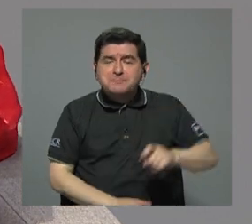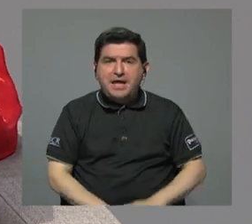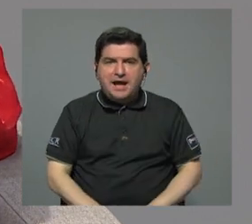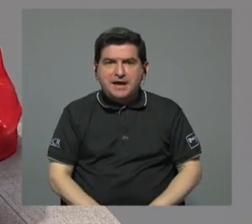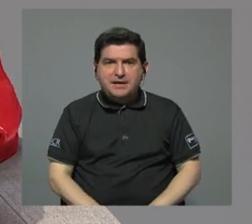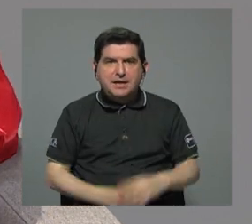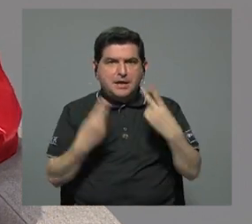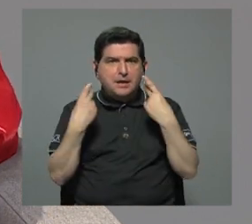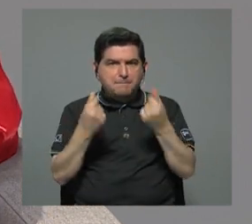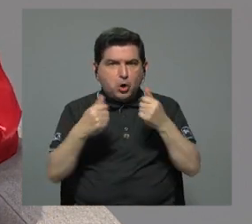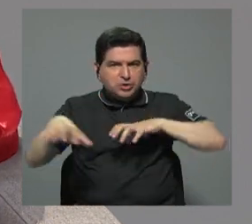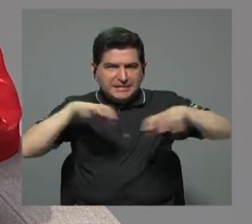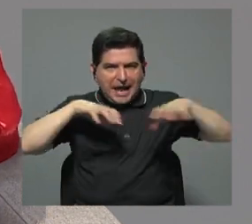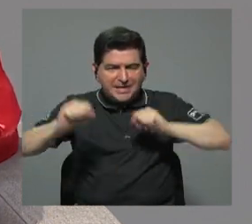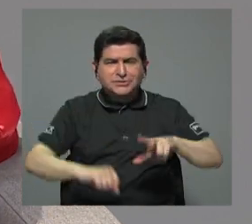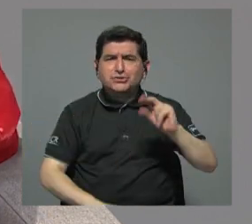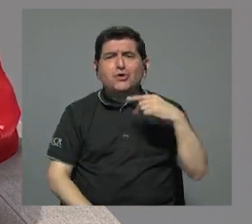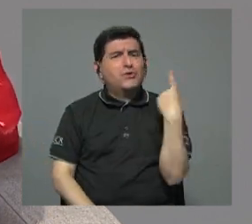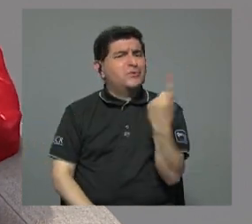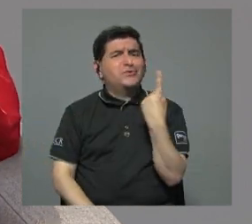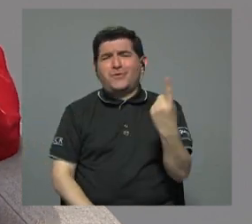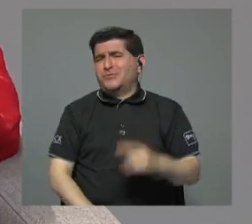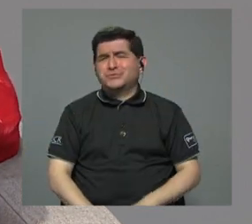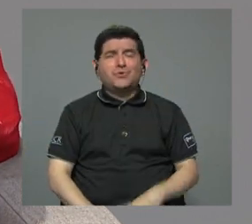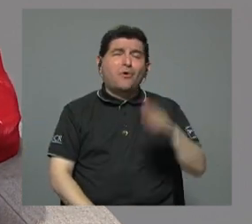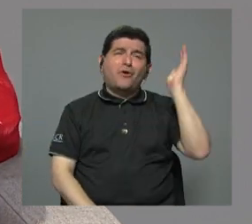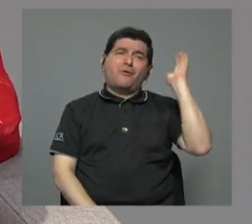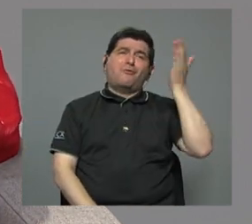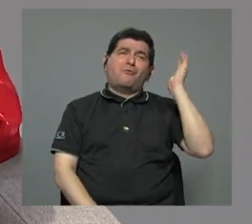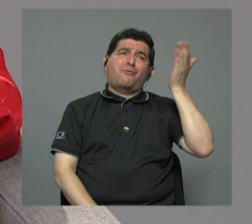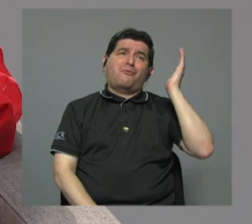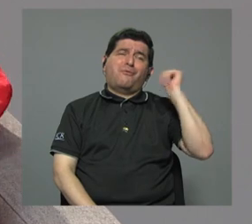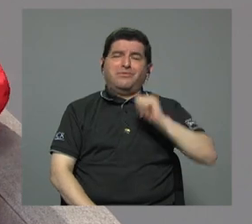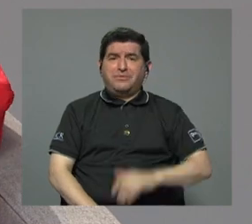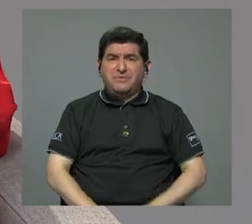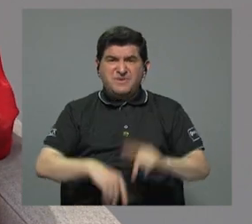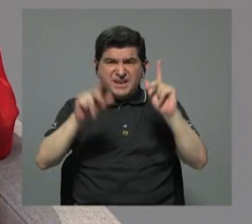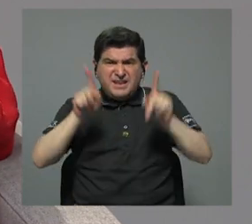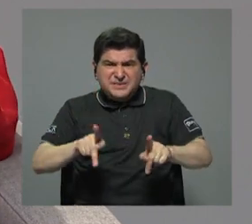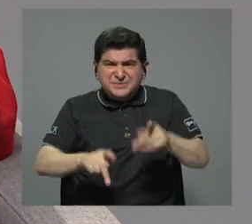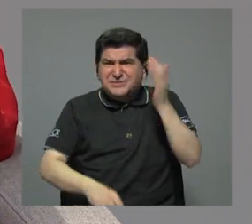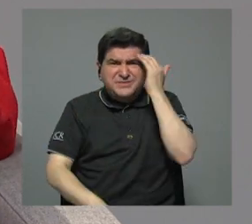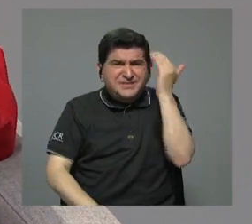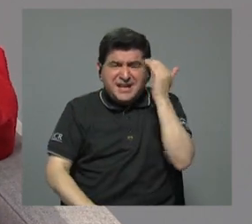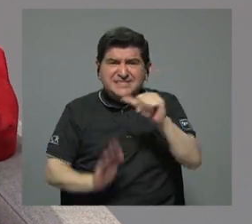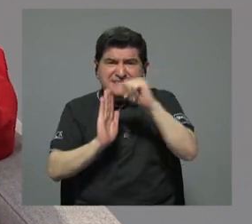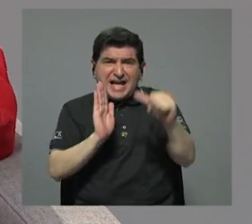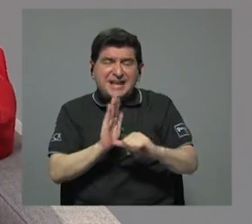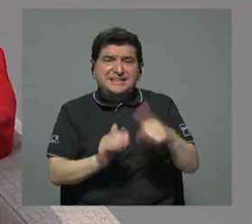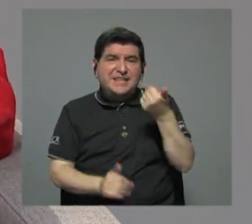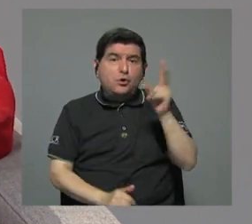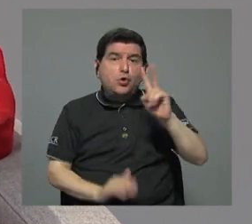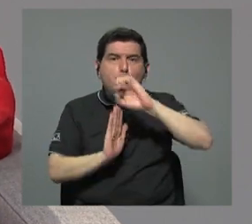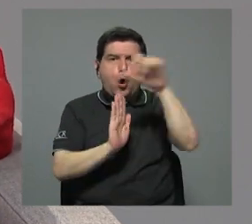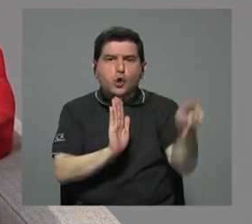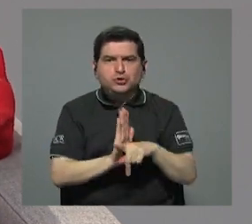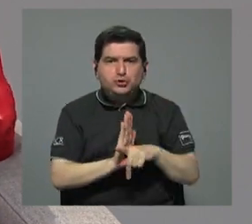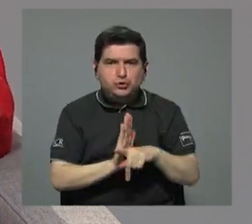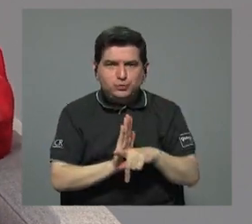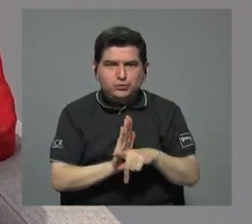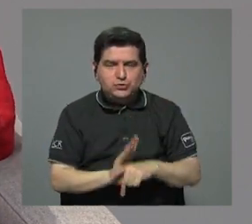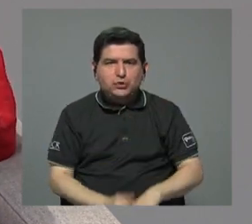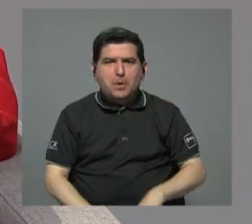limpiarlo con acciones no sólo con discursos la gente ignora que el artículo 11 de la constitución política